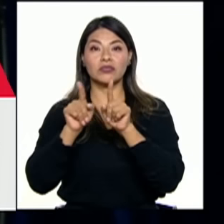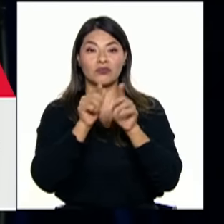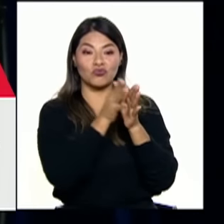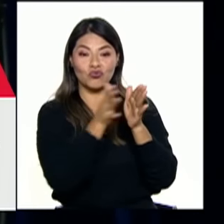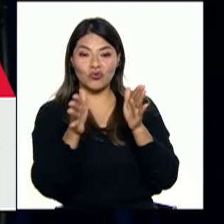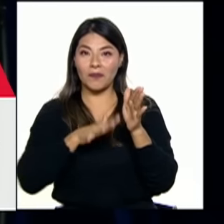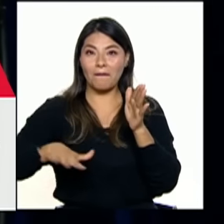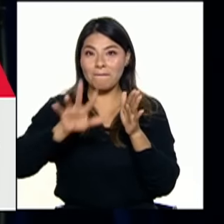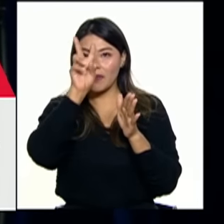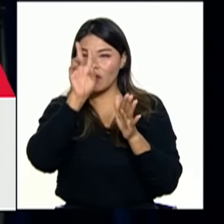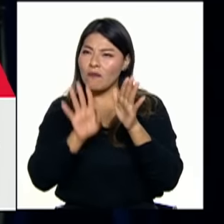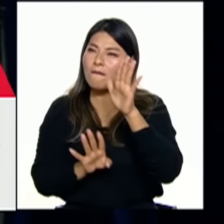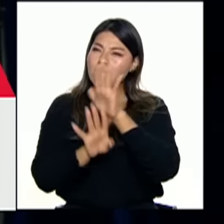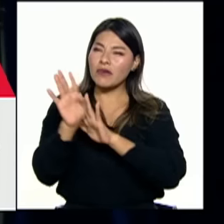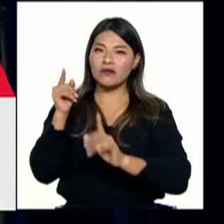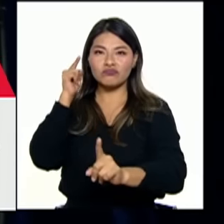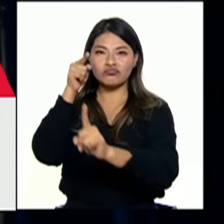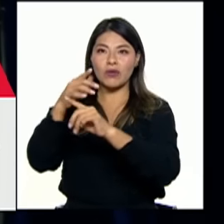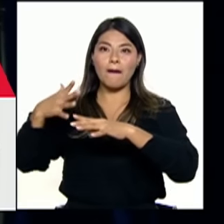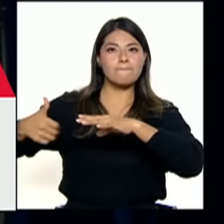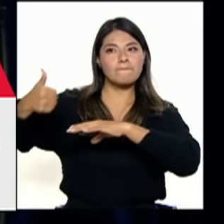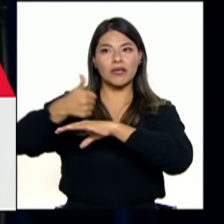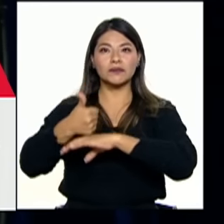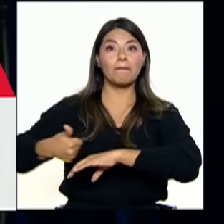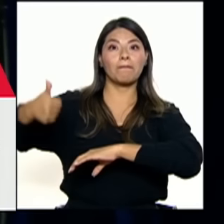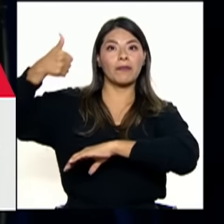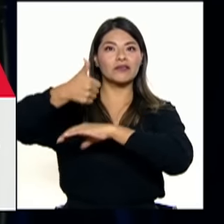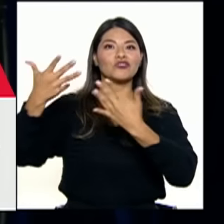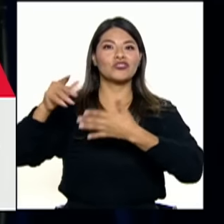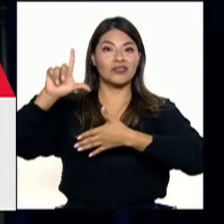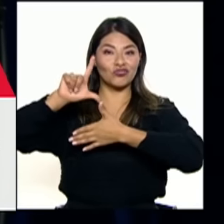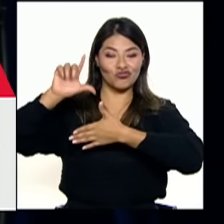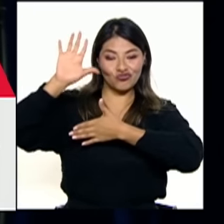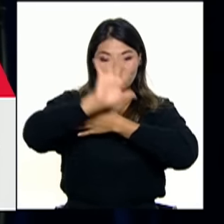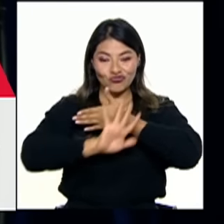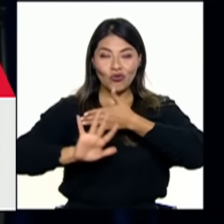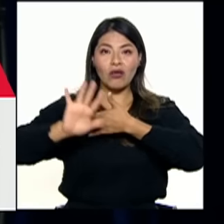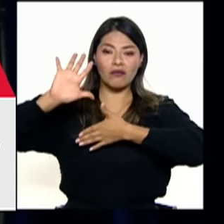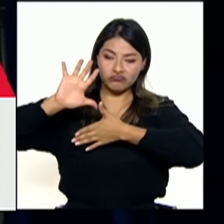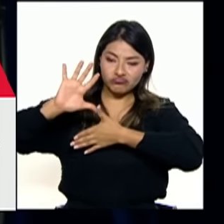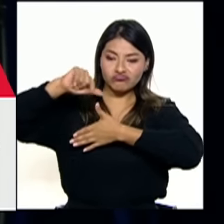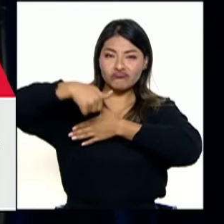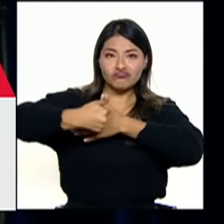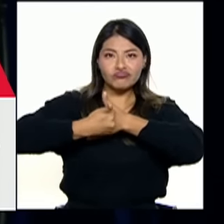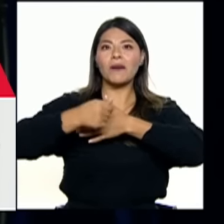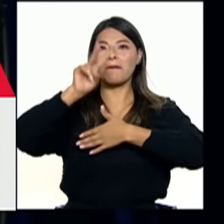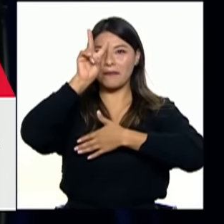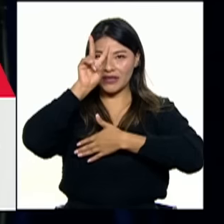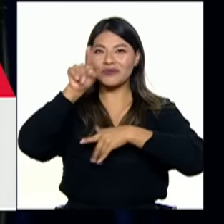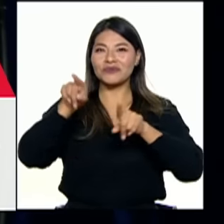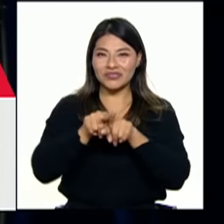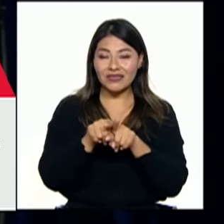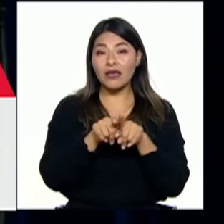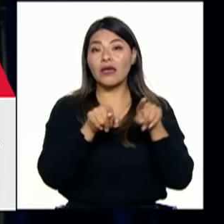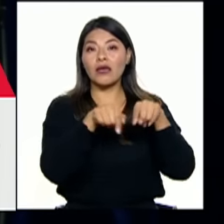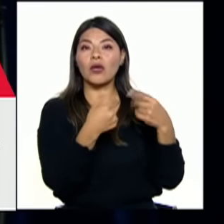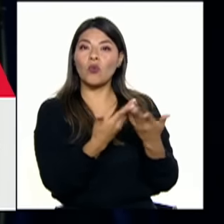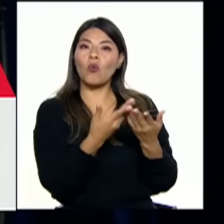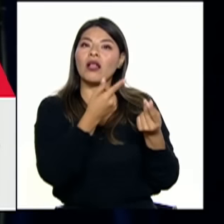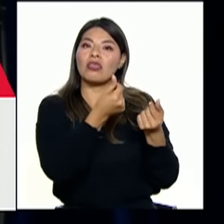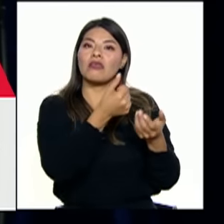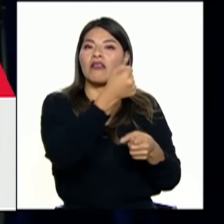al Perú en el hub portuario de Sudamérica. Además, genera más de 9.000 empleos directos e